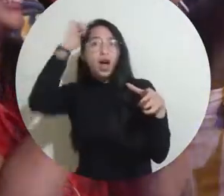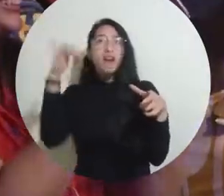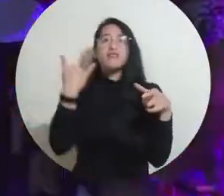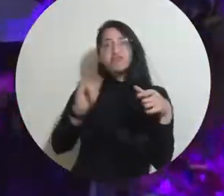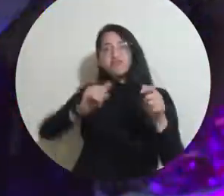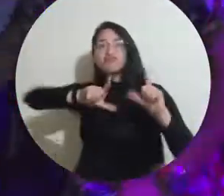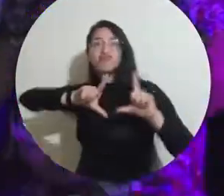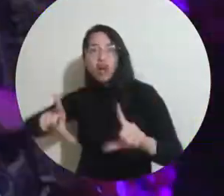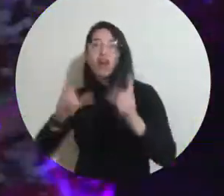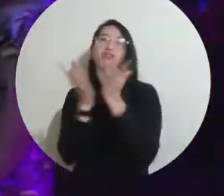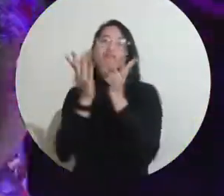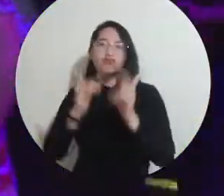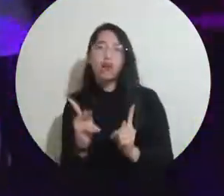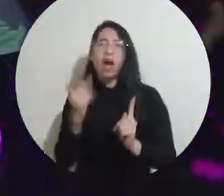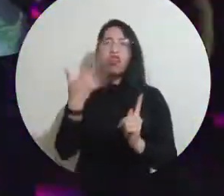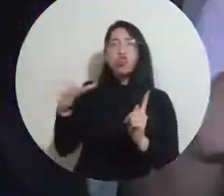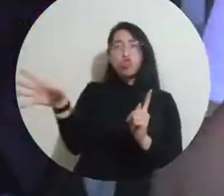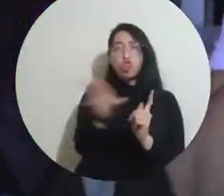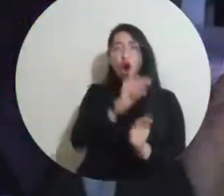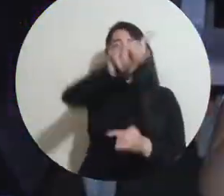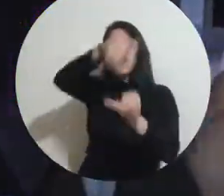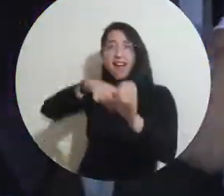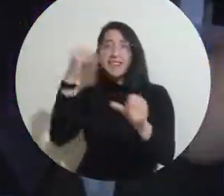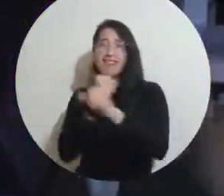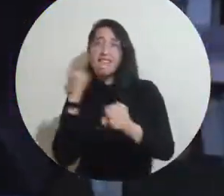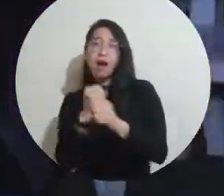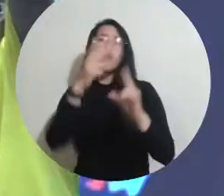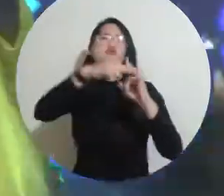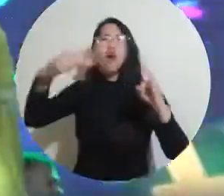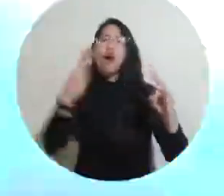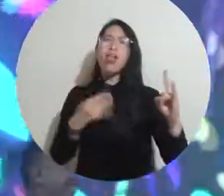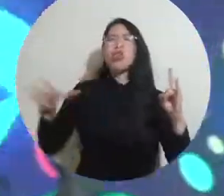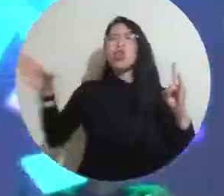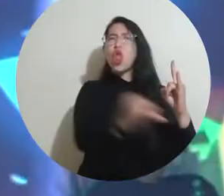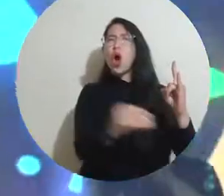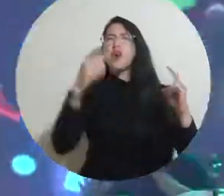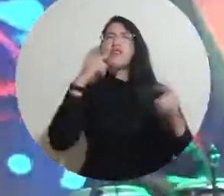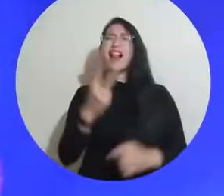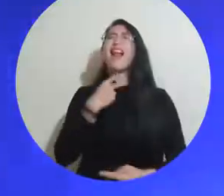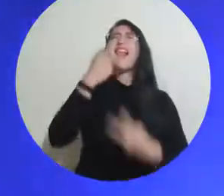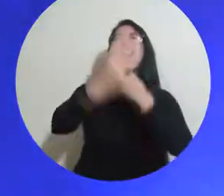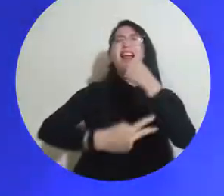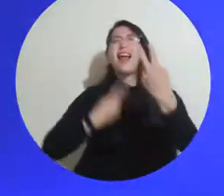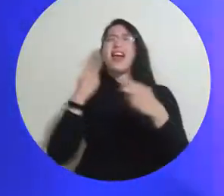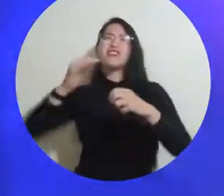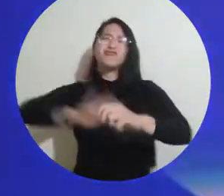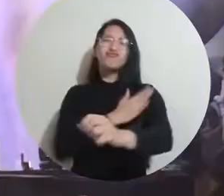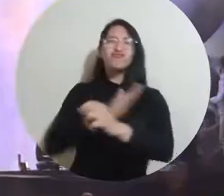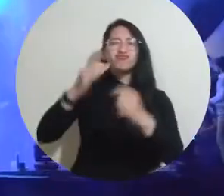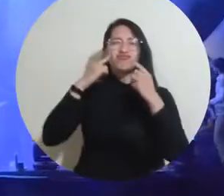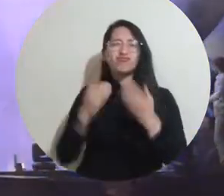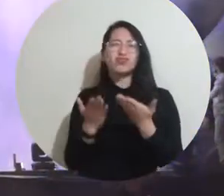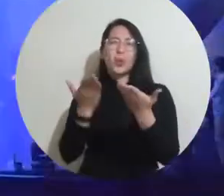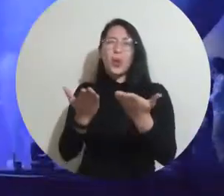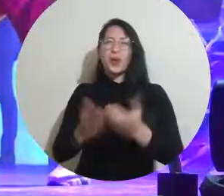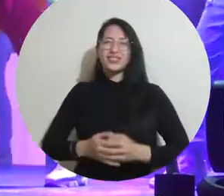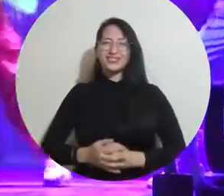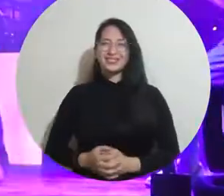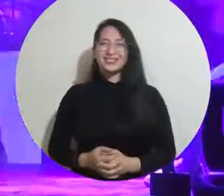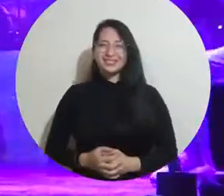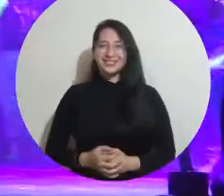graduados funcionarios y contratistas que bailaron y cantaron al ritmo de llegadas a martín a la peligrosa y estéreo